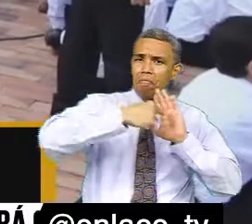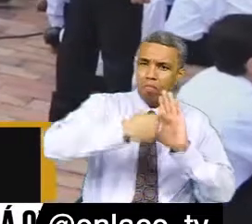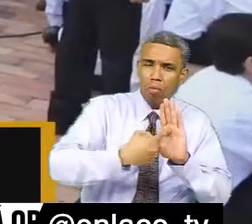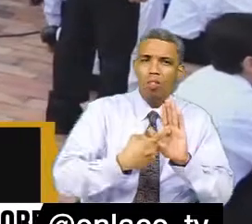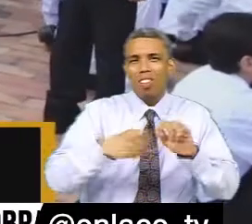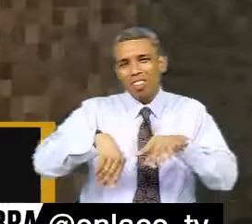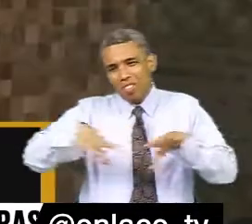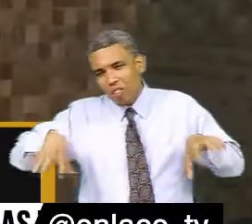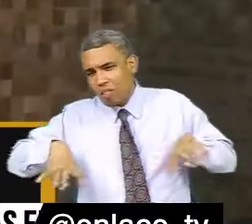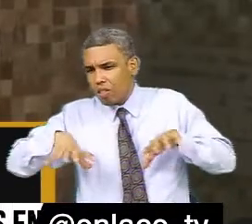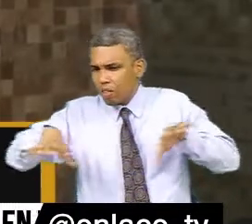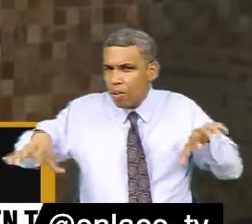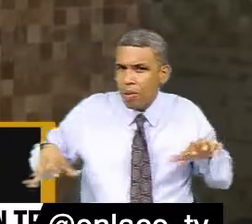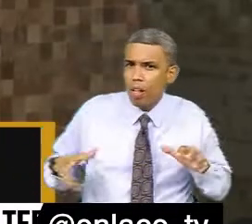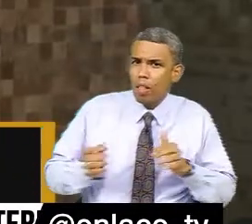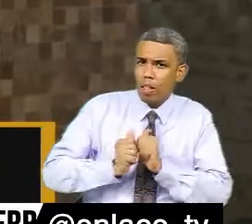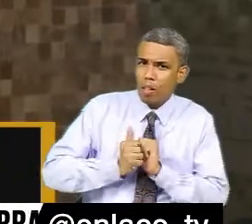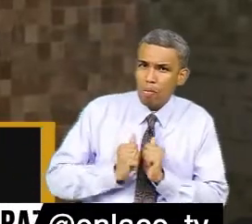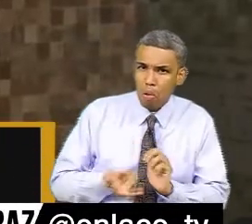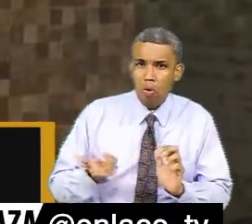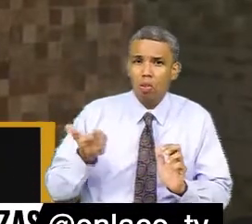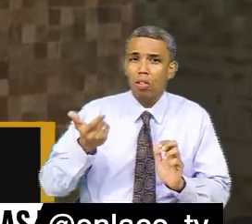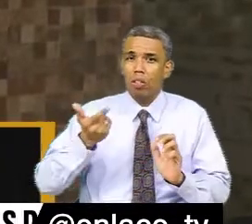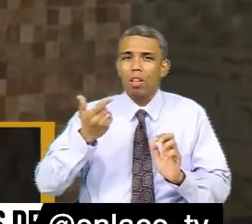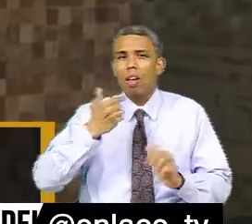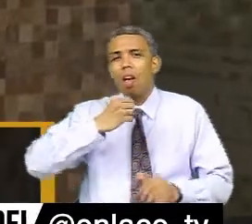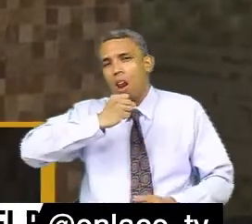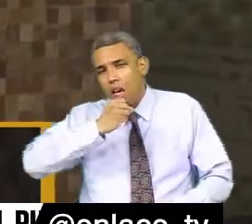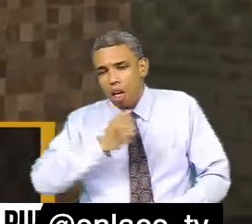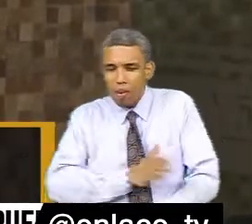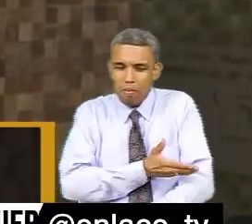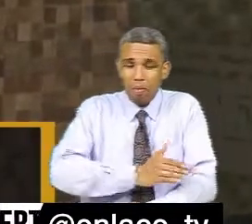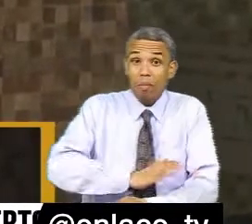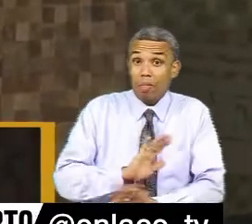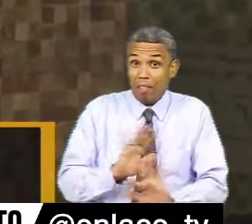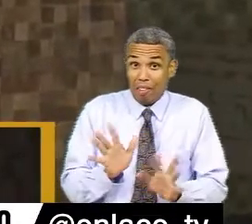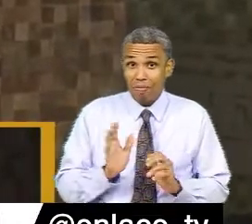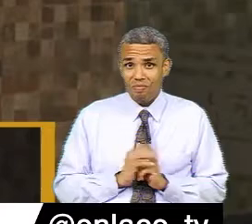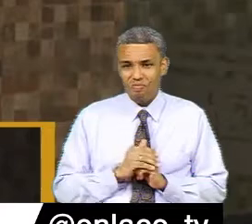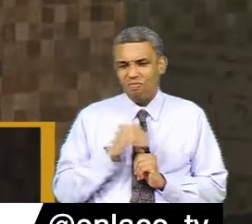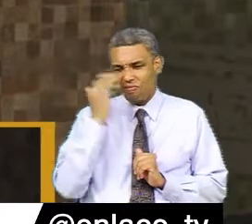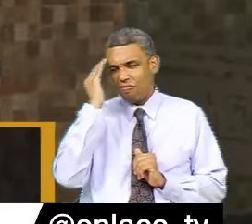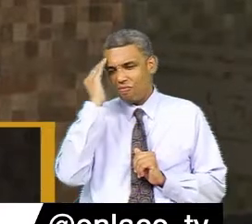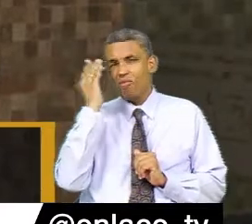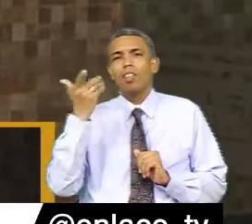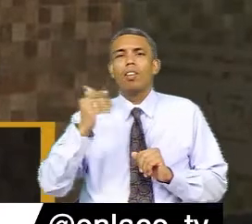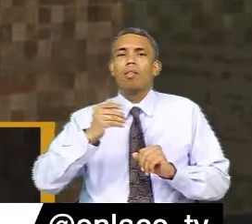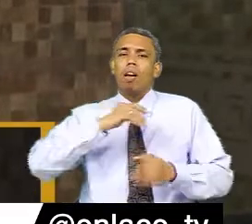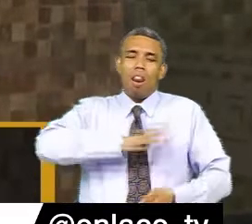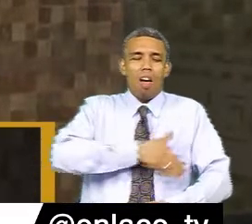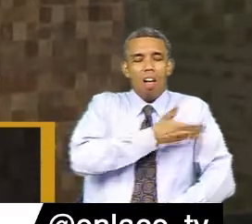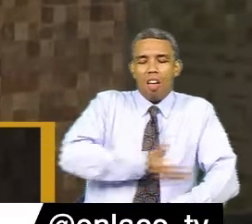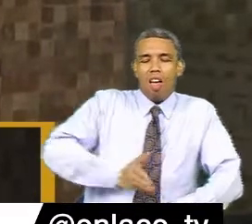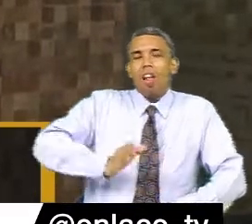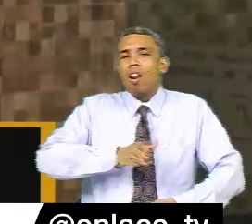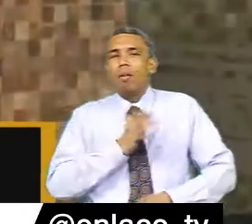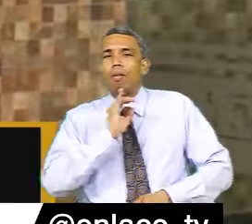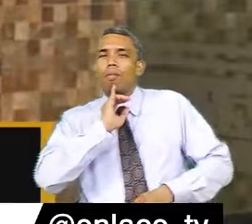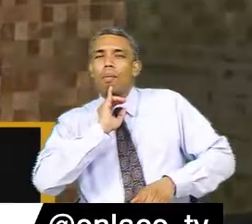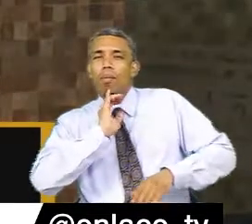y académicas. Tenemos el Festival de la Canción Inglesa, que ya es bastante tradicional y es muy propio del Seminario San Pedro Claver. Por